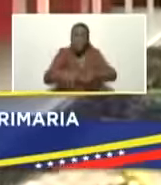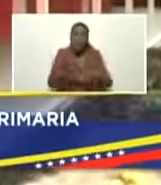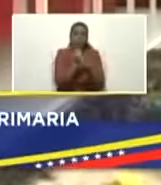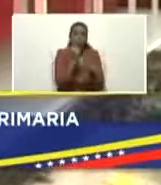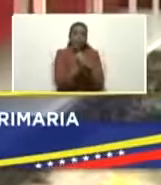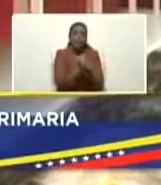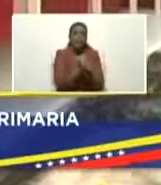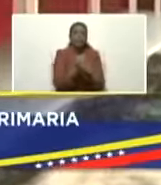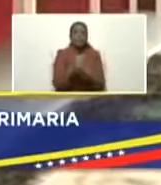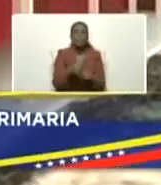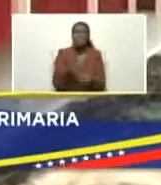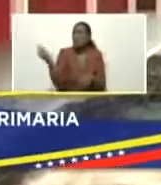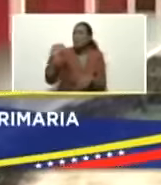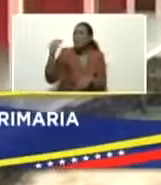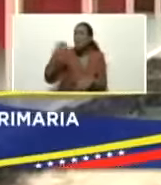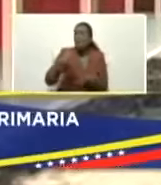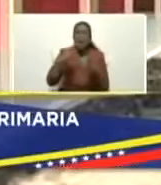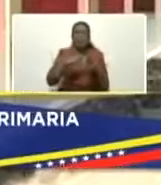kit